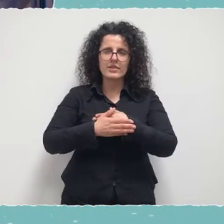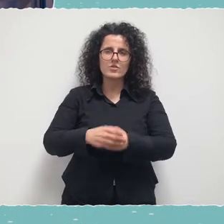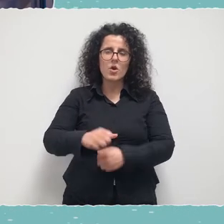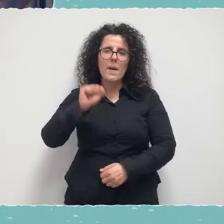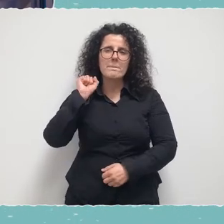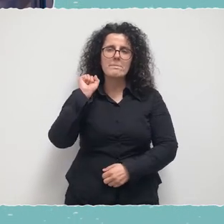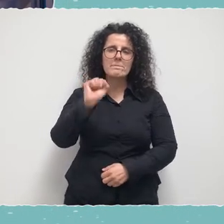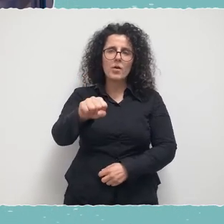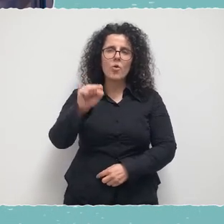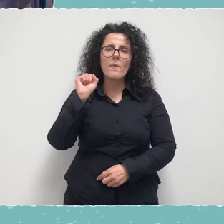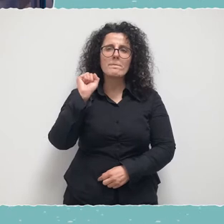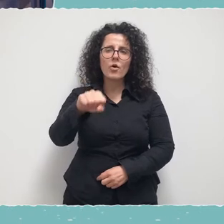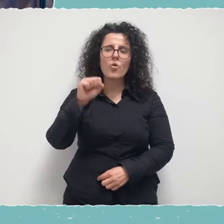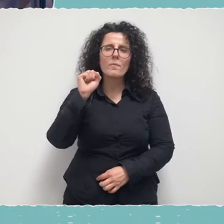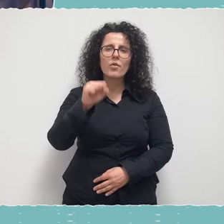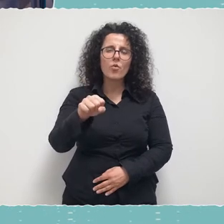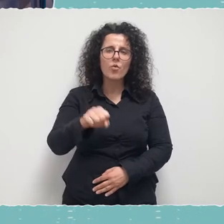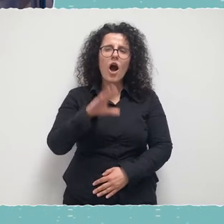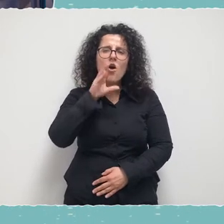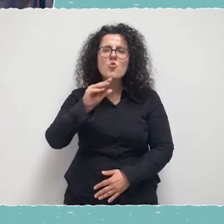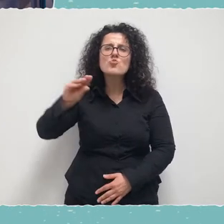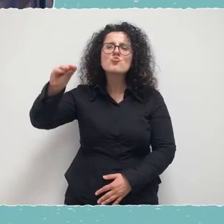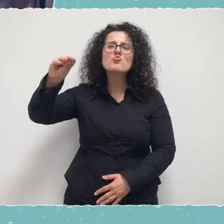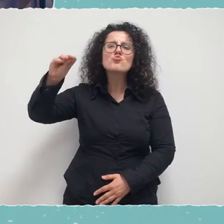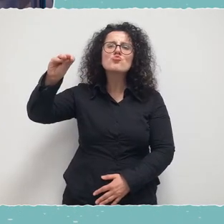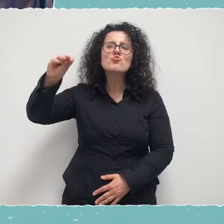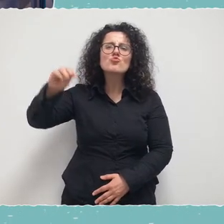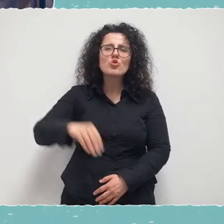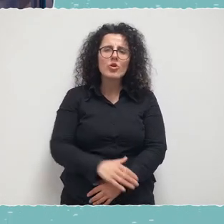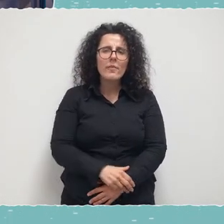Chamou á porta e díxolle: pum, pum, pum,